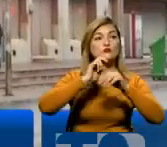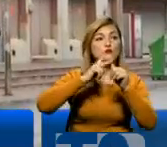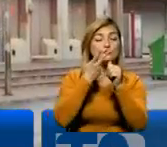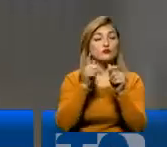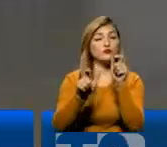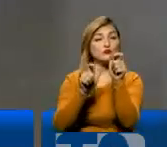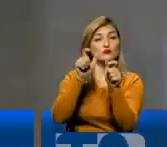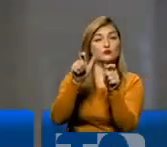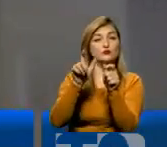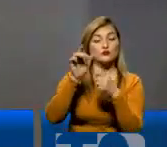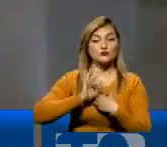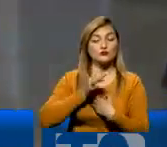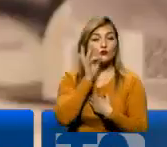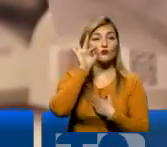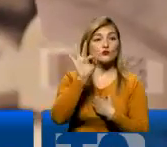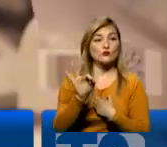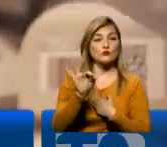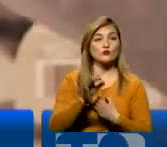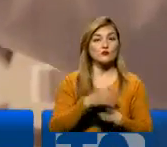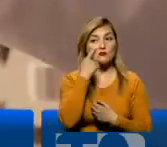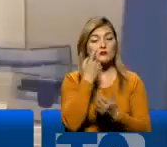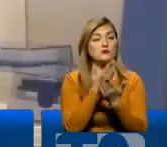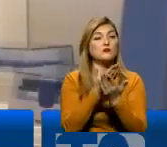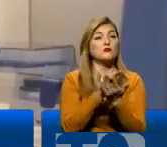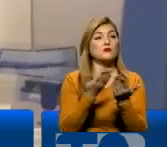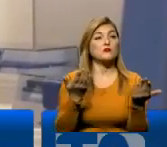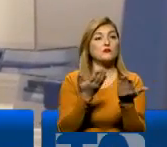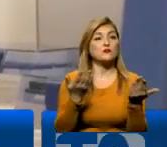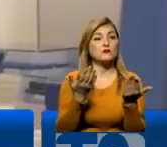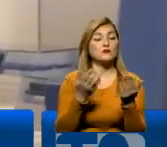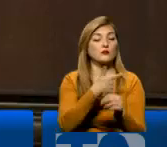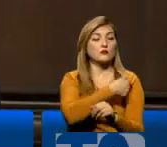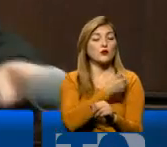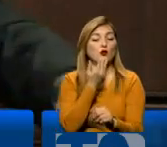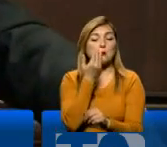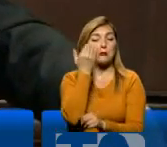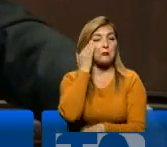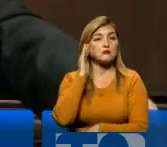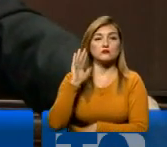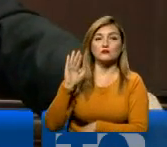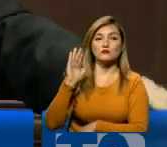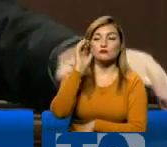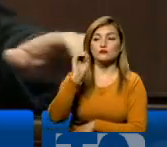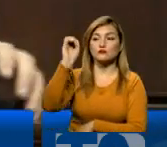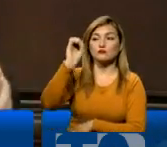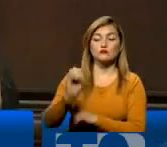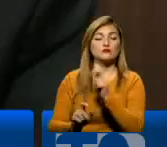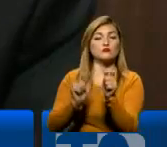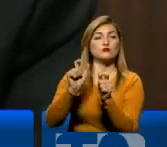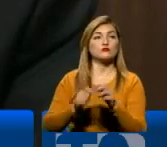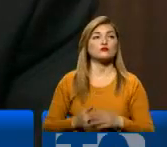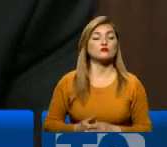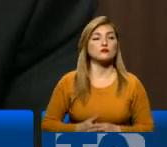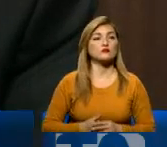de la población ya se contagió y aún no hay evidencia acerca de cómo será suministrada la vacuna para este porcentaje de la ciudadanía.